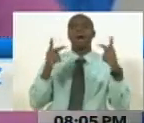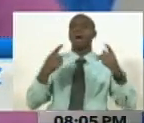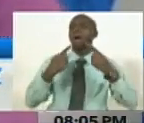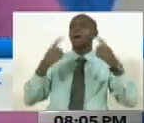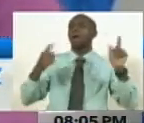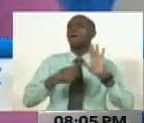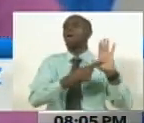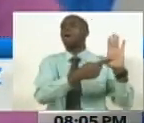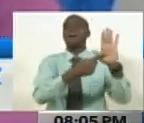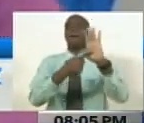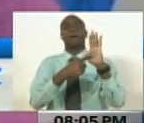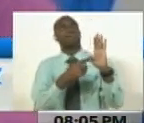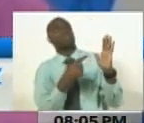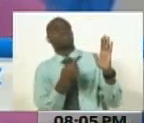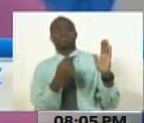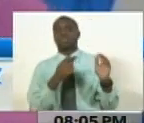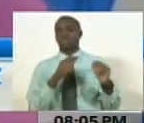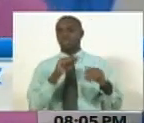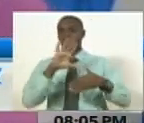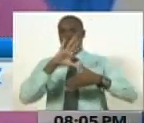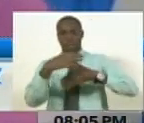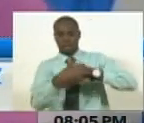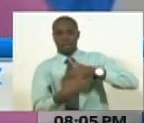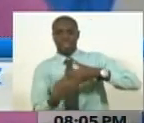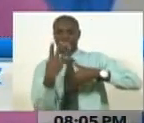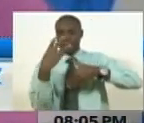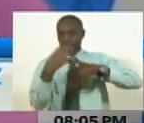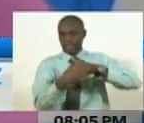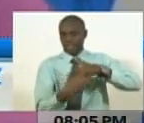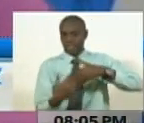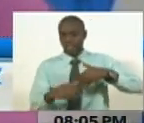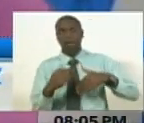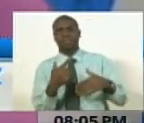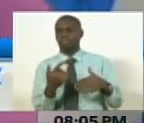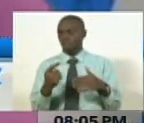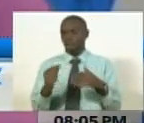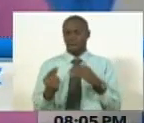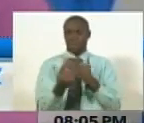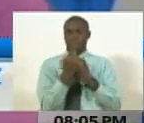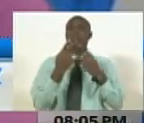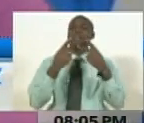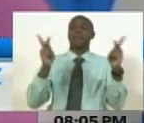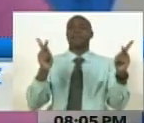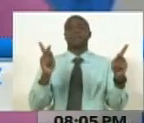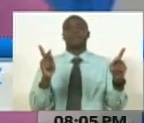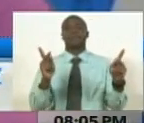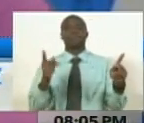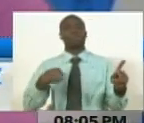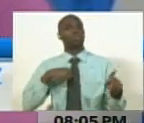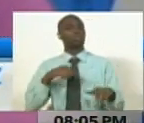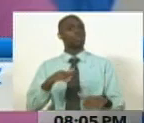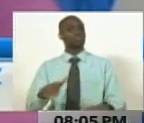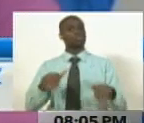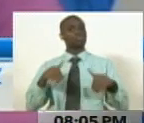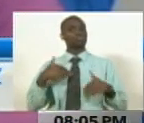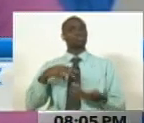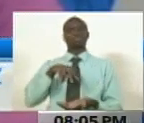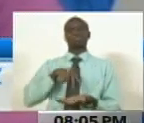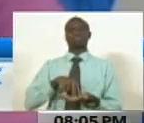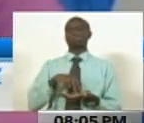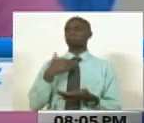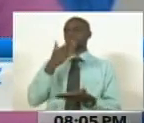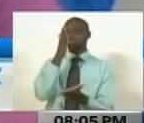abierta tres países de nuestra región. Simplemente tener una posición